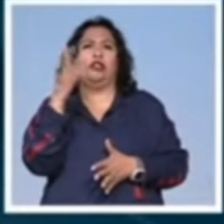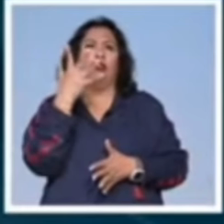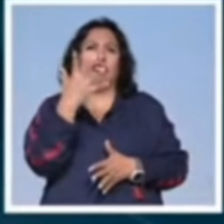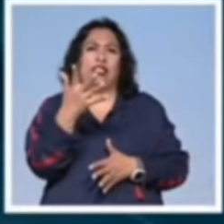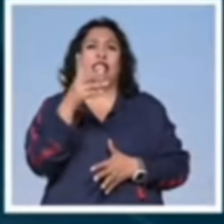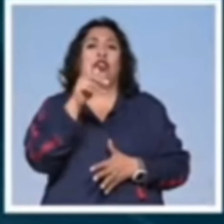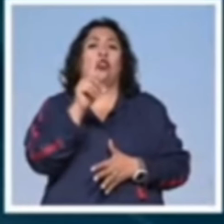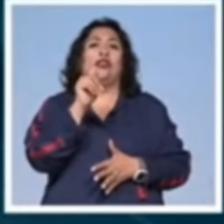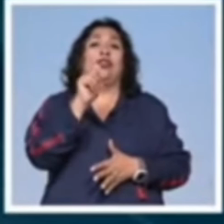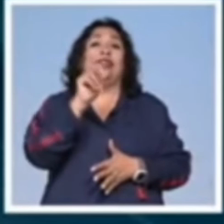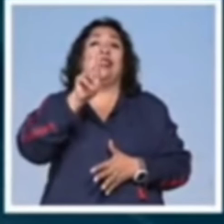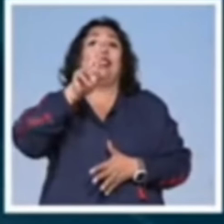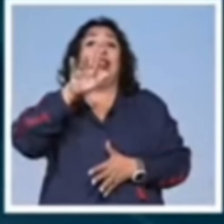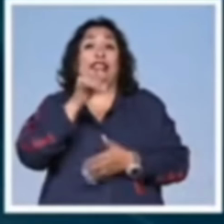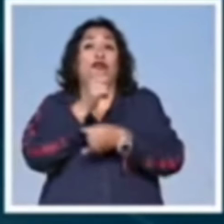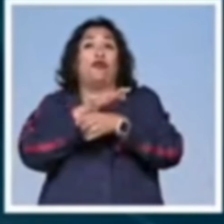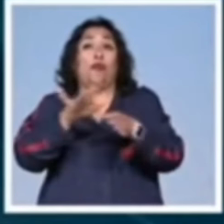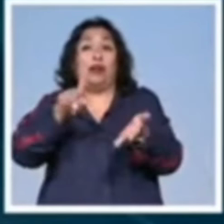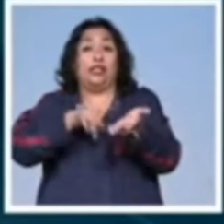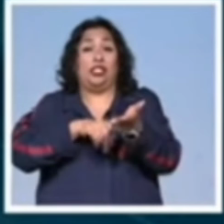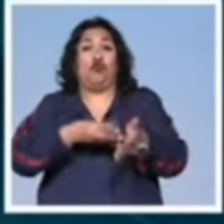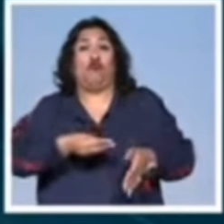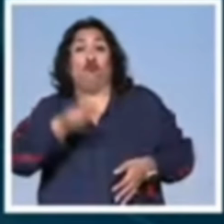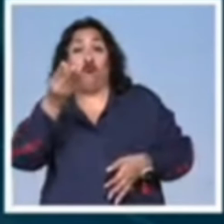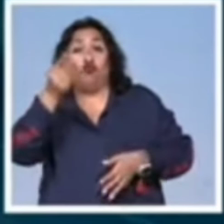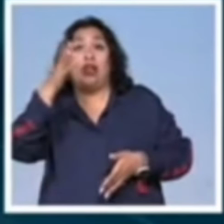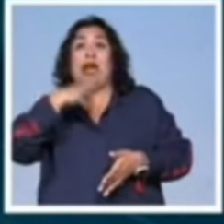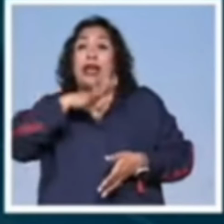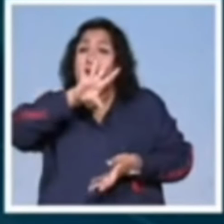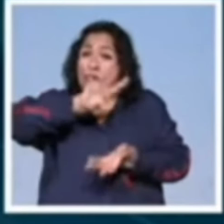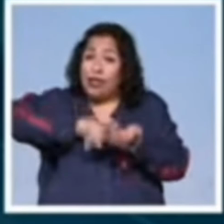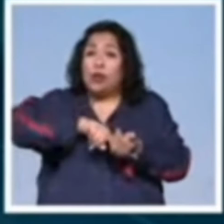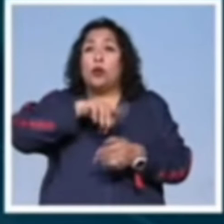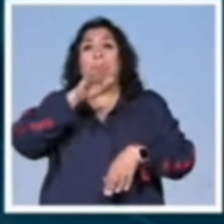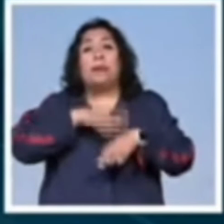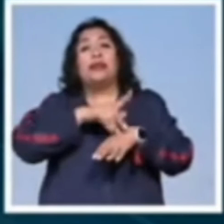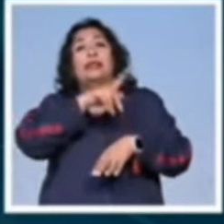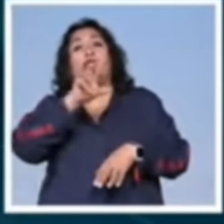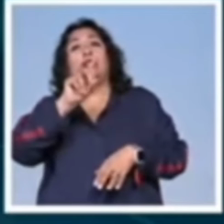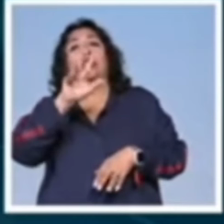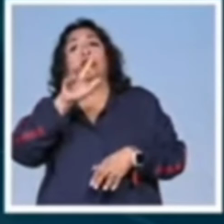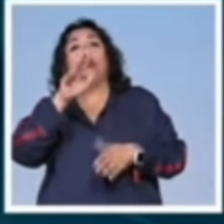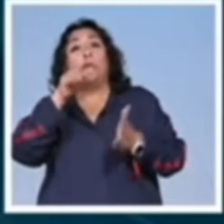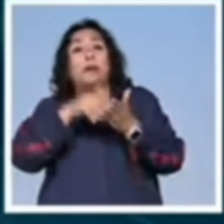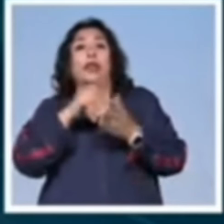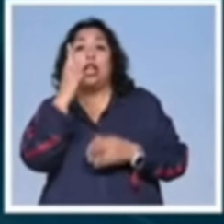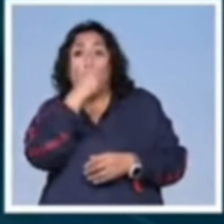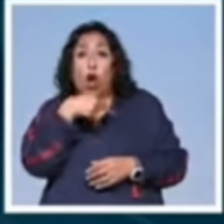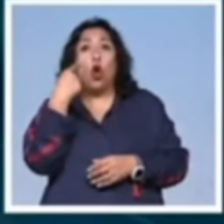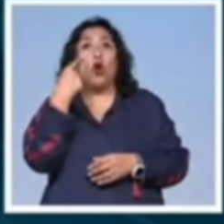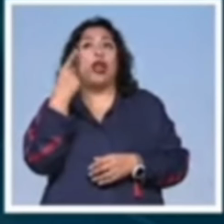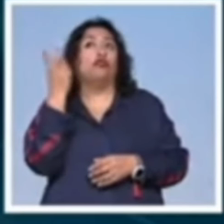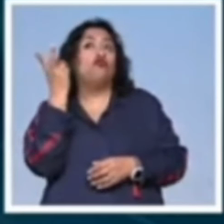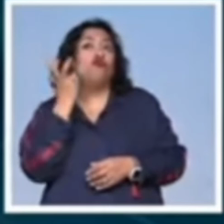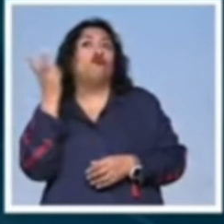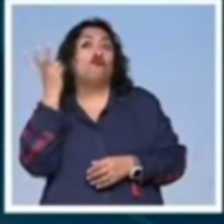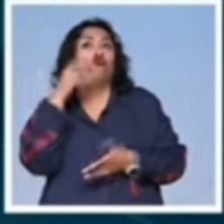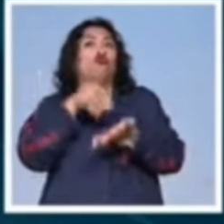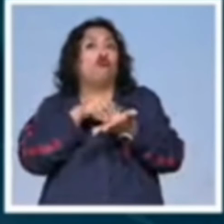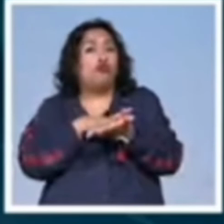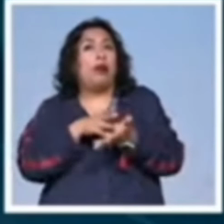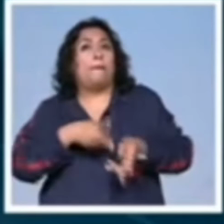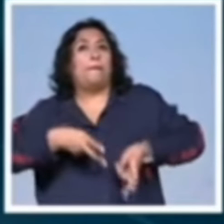205 terabytes de información en línea que contienen más de 138.000 horas de audio digitalizadas. Durante el